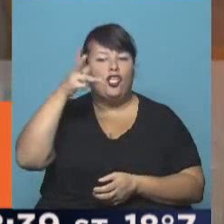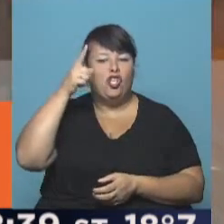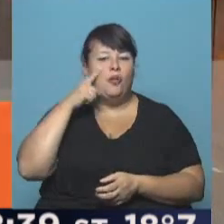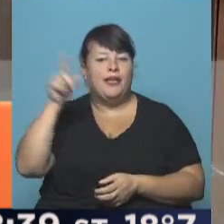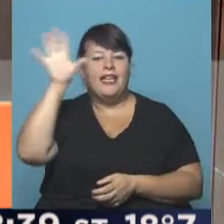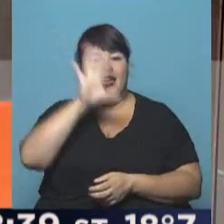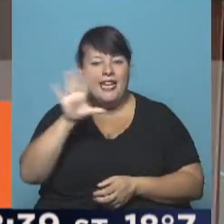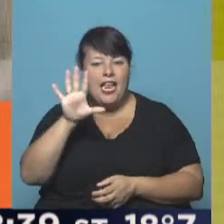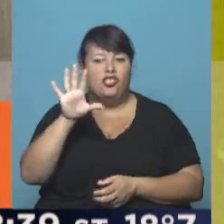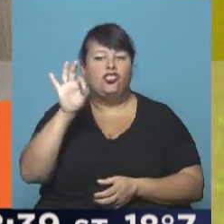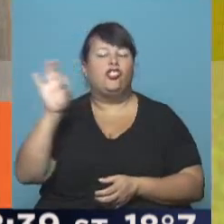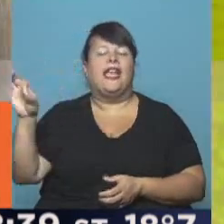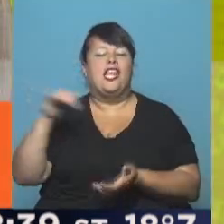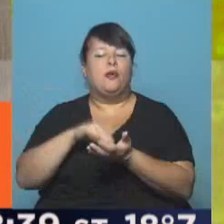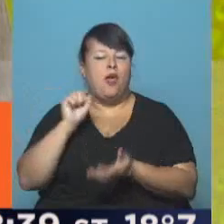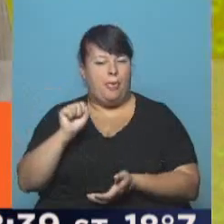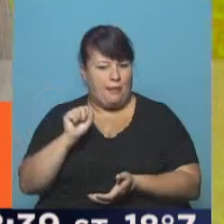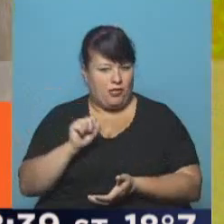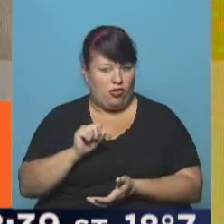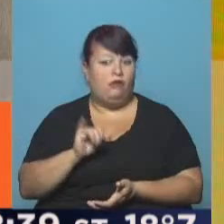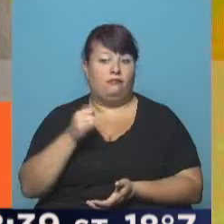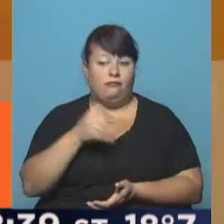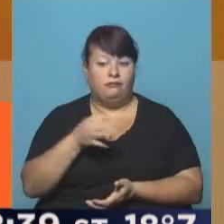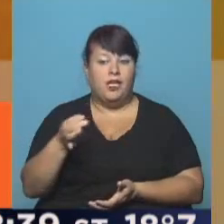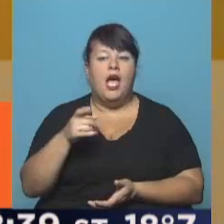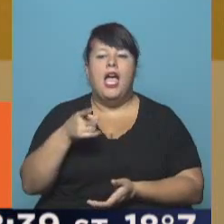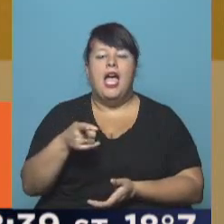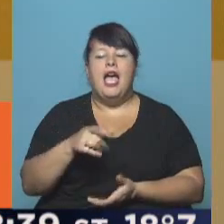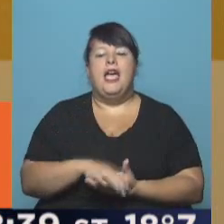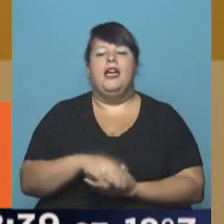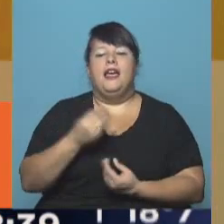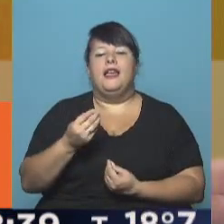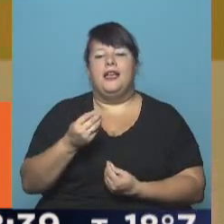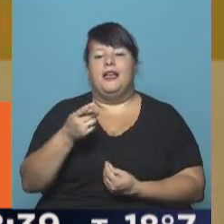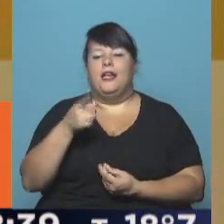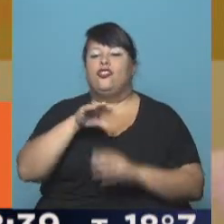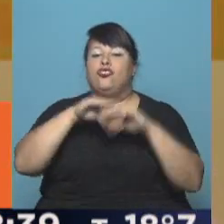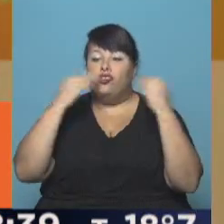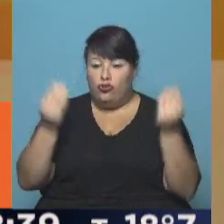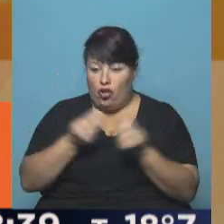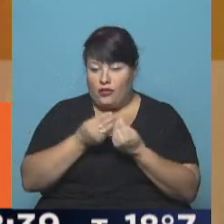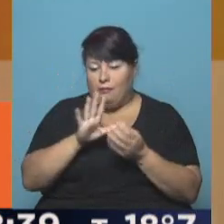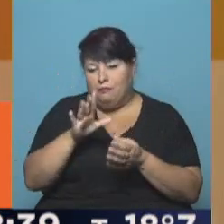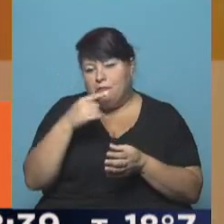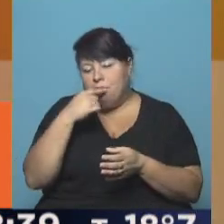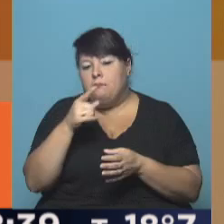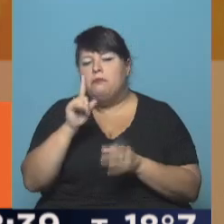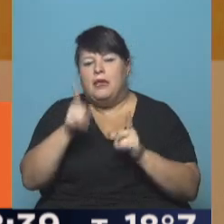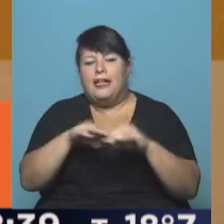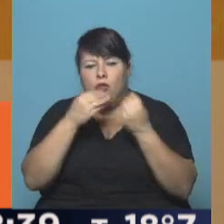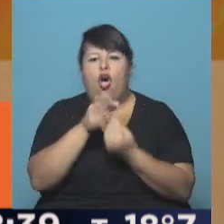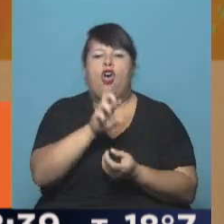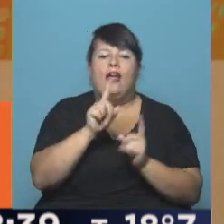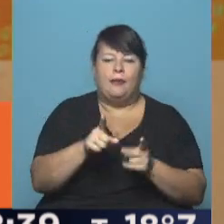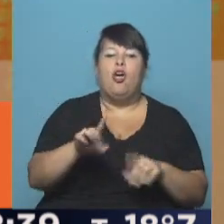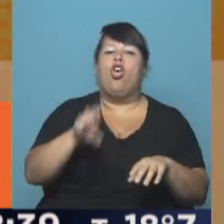500 millones de pesos son resultados también en dólares